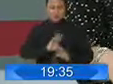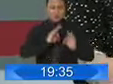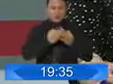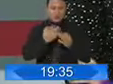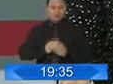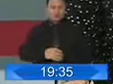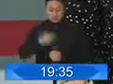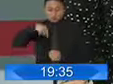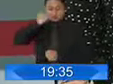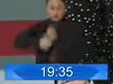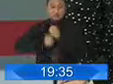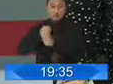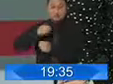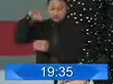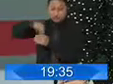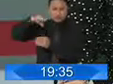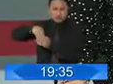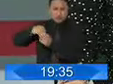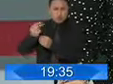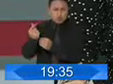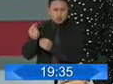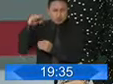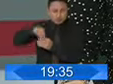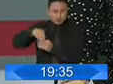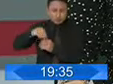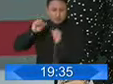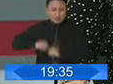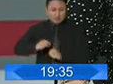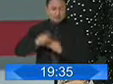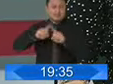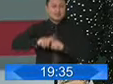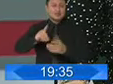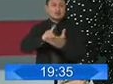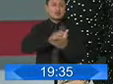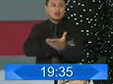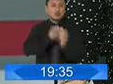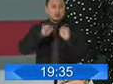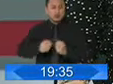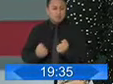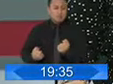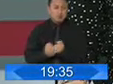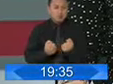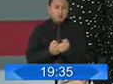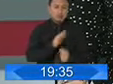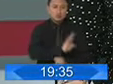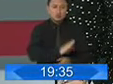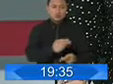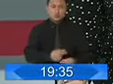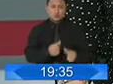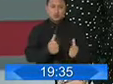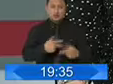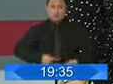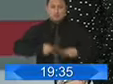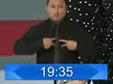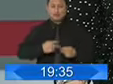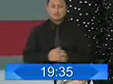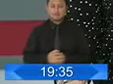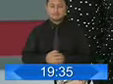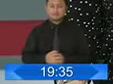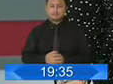dinero recaudado se destinará para poner en marcha diversos proyectos que contribuyan a mejorar la calidad de vida de estos